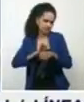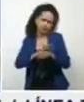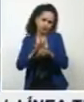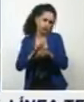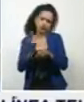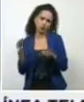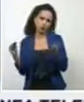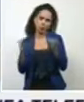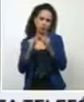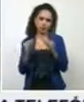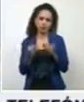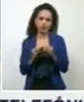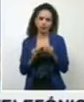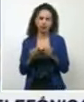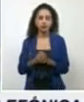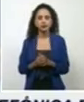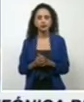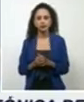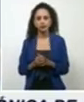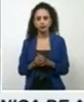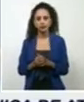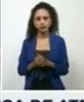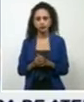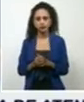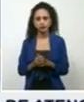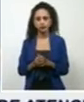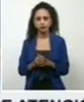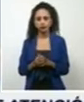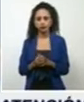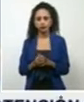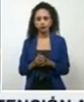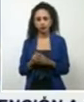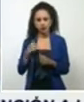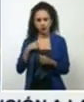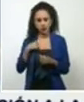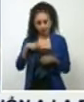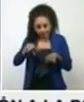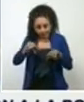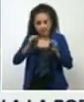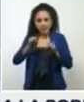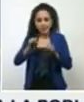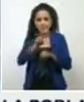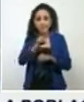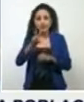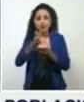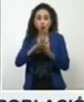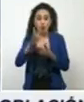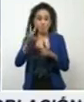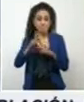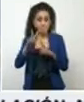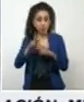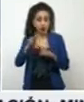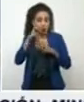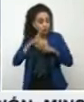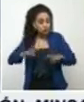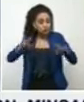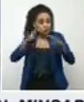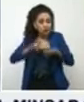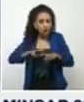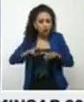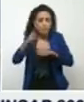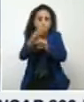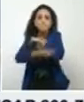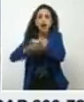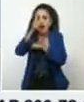en el día, yo lo encontré, ¿no? El 22 de mayo, es un estudio alemán de